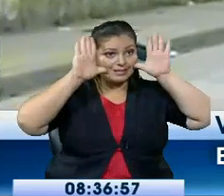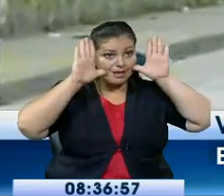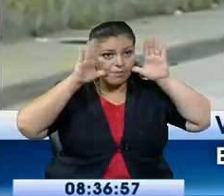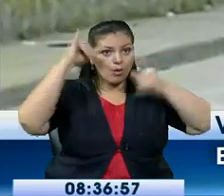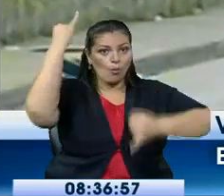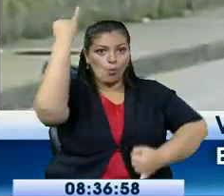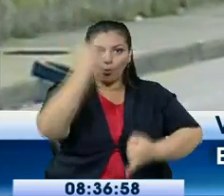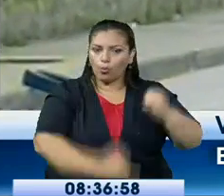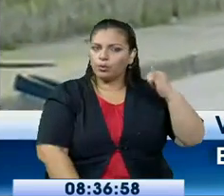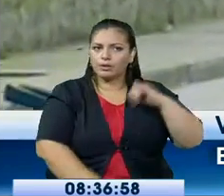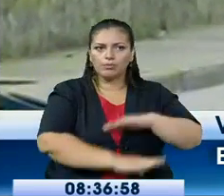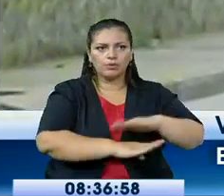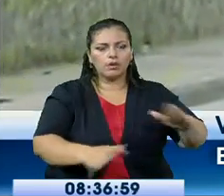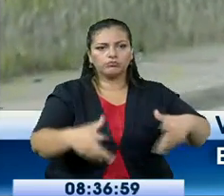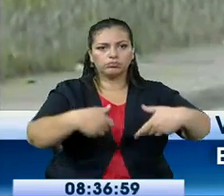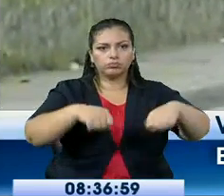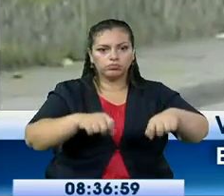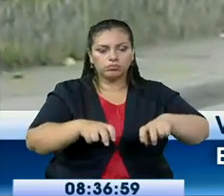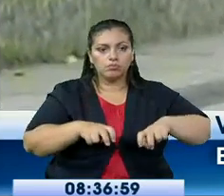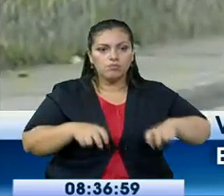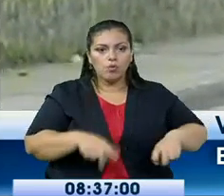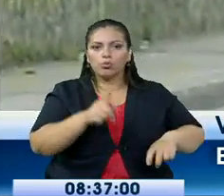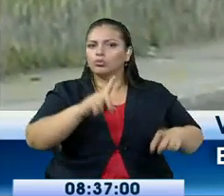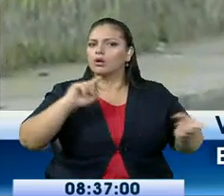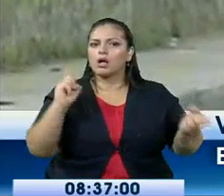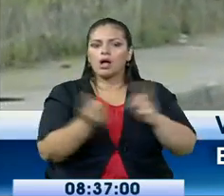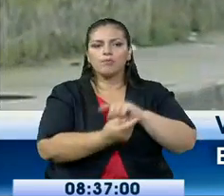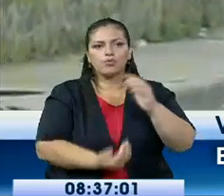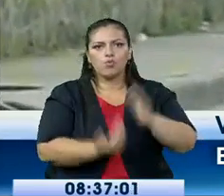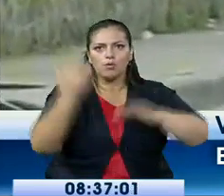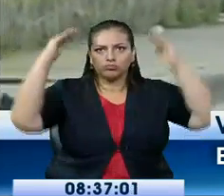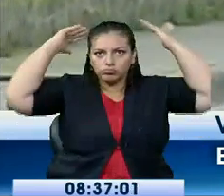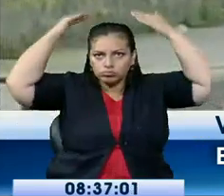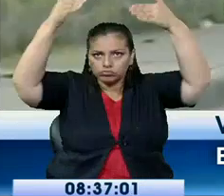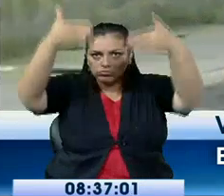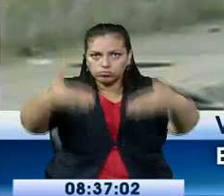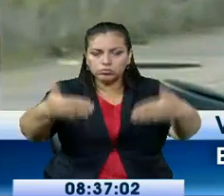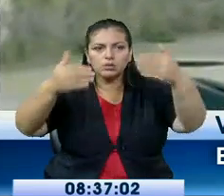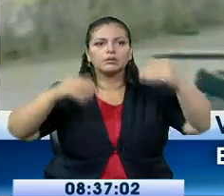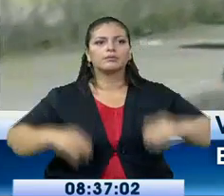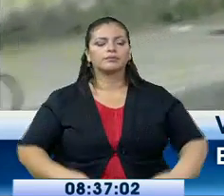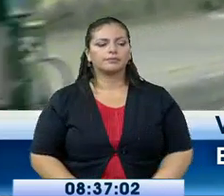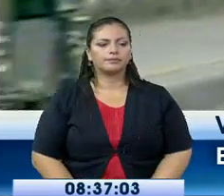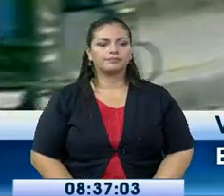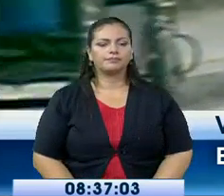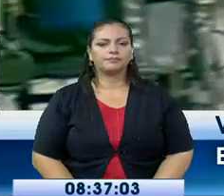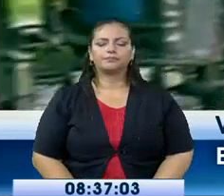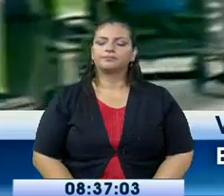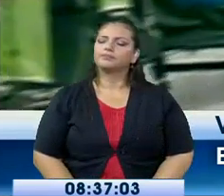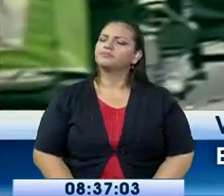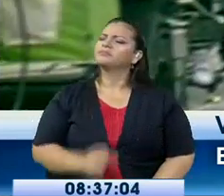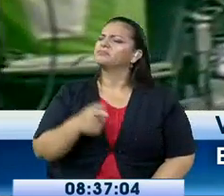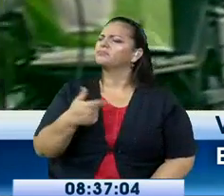cambien sus vehículos a los homologados. Ahora, algo importante que destacar es los trámites.